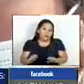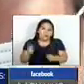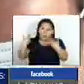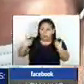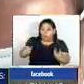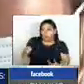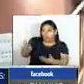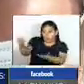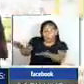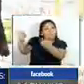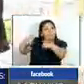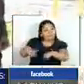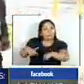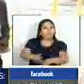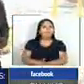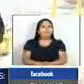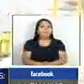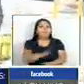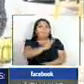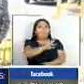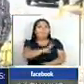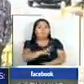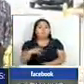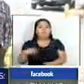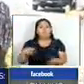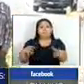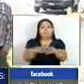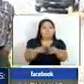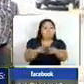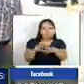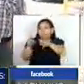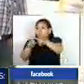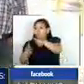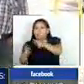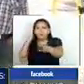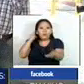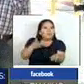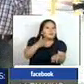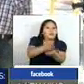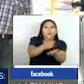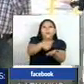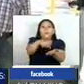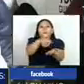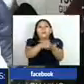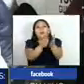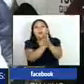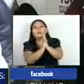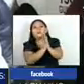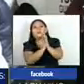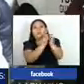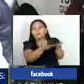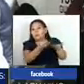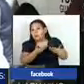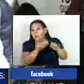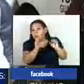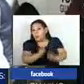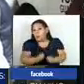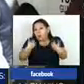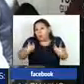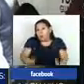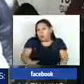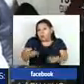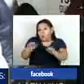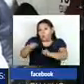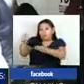manda el cuerpo de él aquí los familiares de los migrantes desaparecidos viajaron a la capital para pedir ayuda a las autoridades para repatriar los